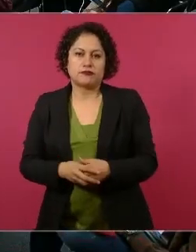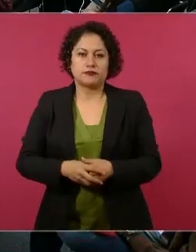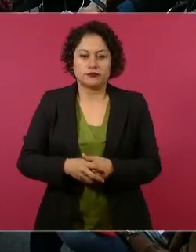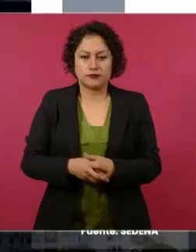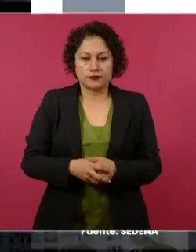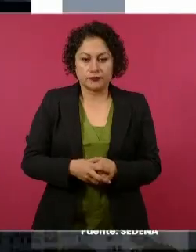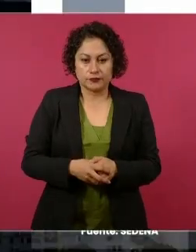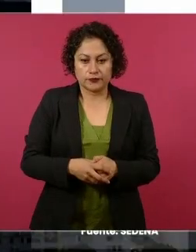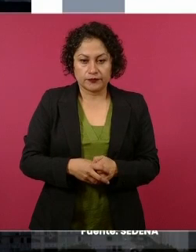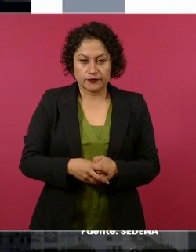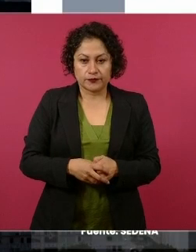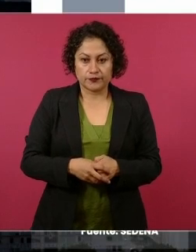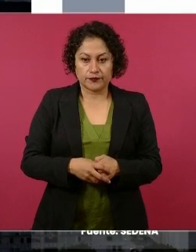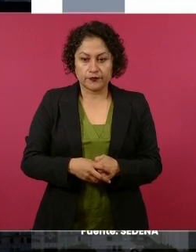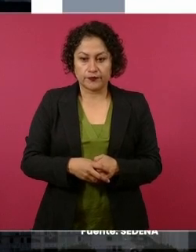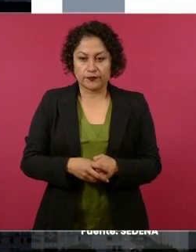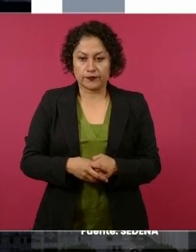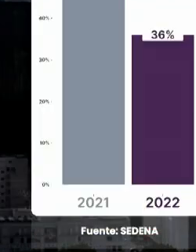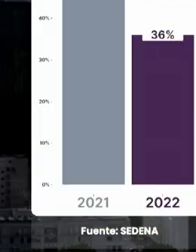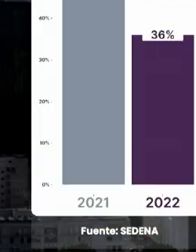Desde el 96. A mí.